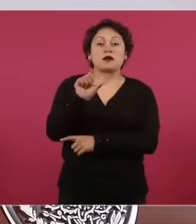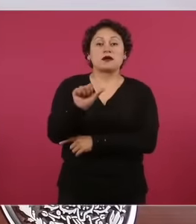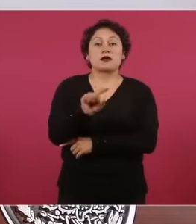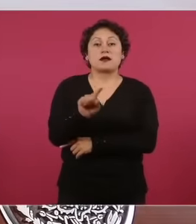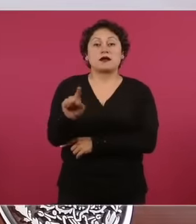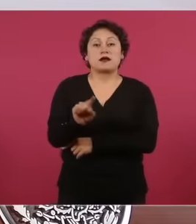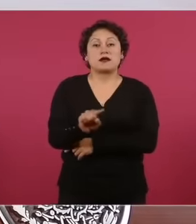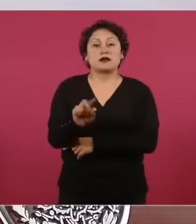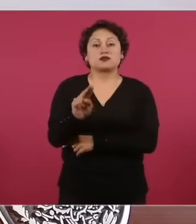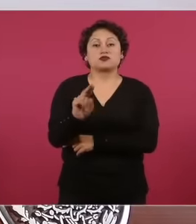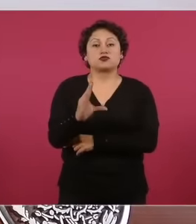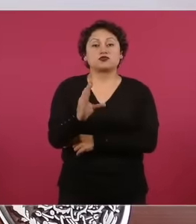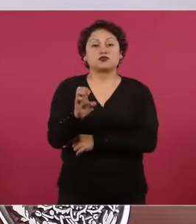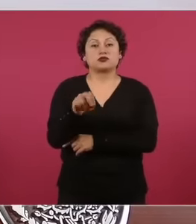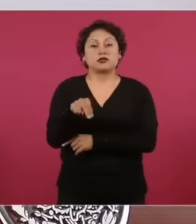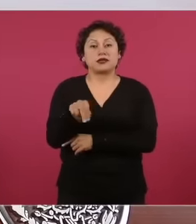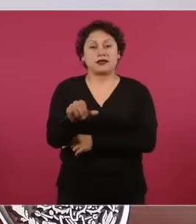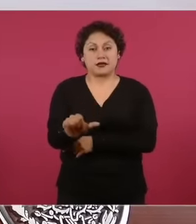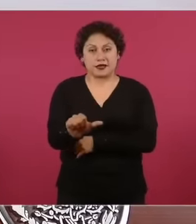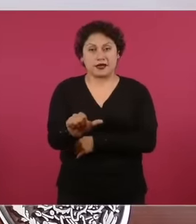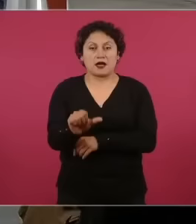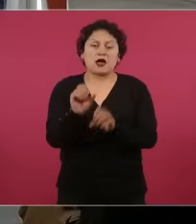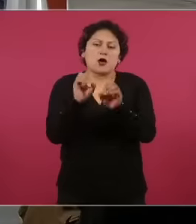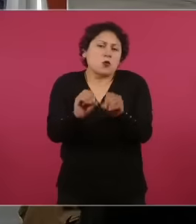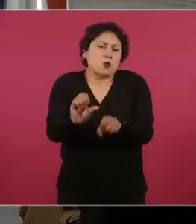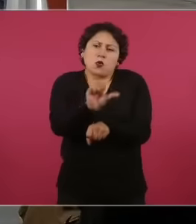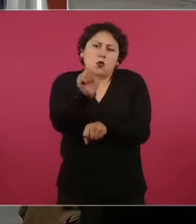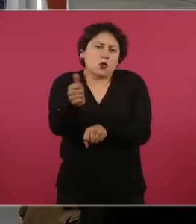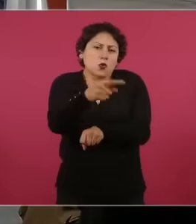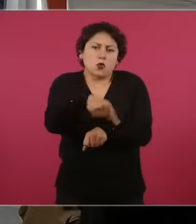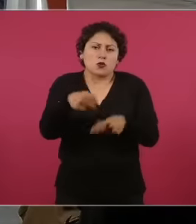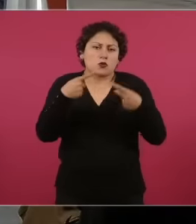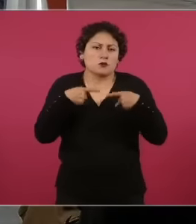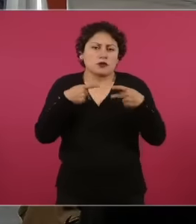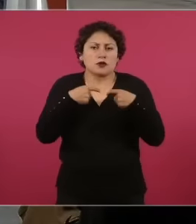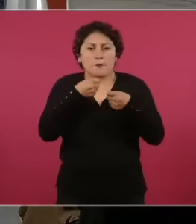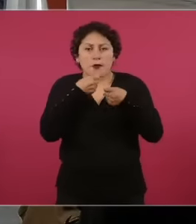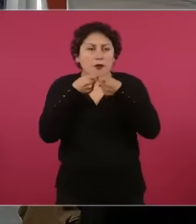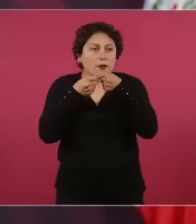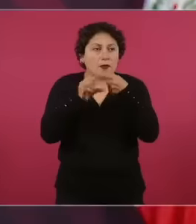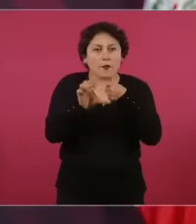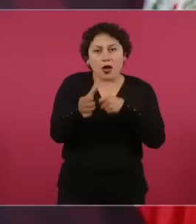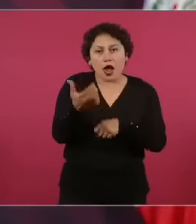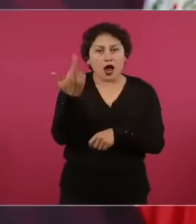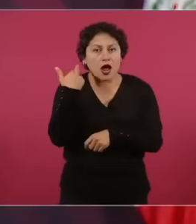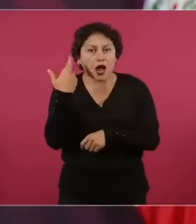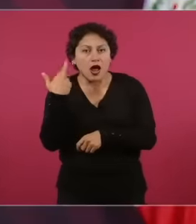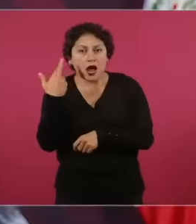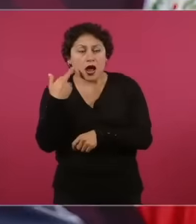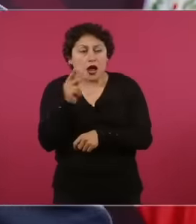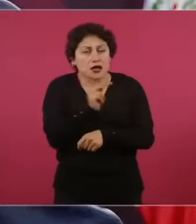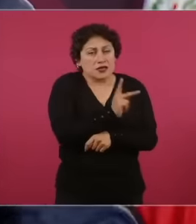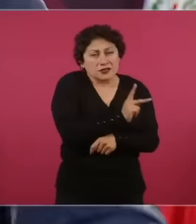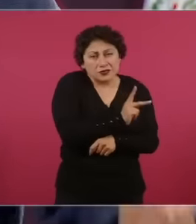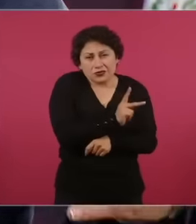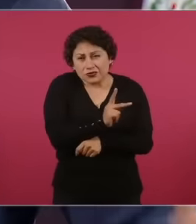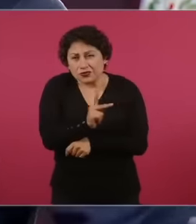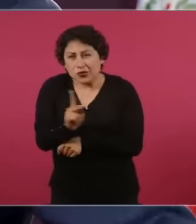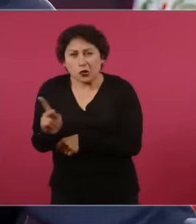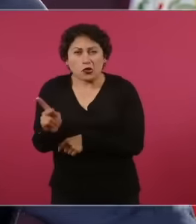o a cualquiera de los comentaristas, todos en contra. Es una